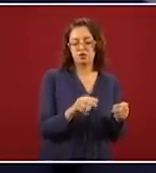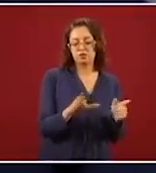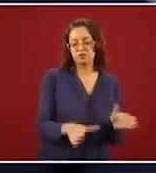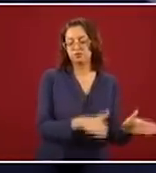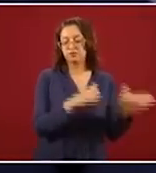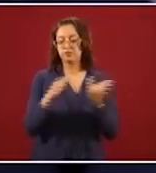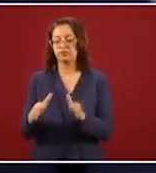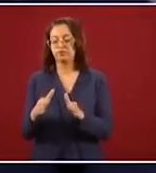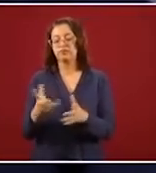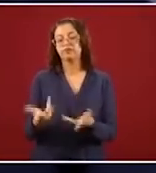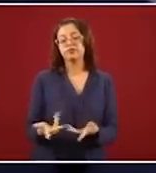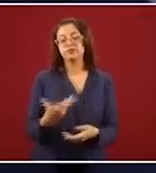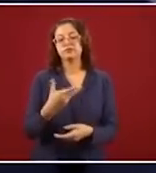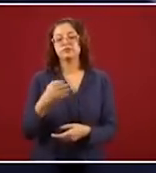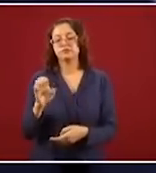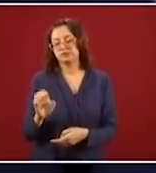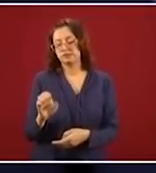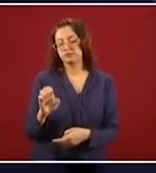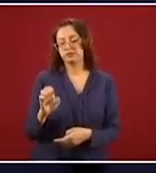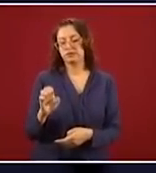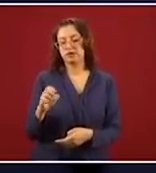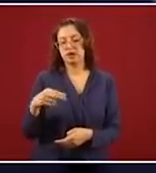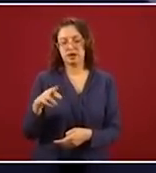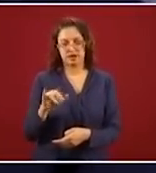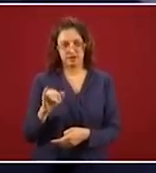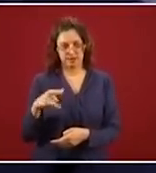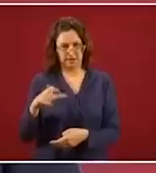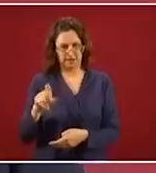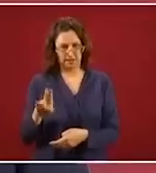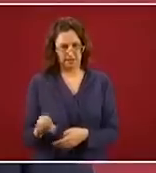anterior, se ejercieron